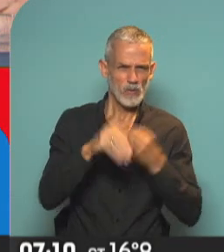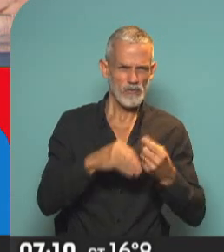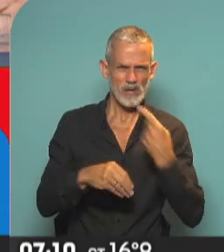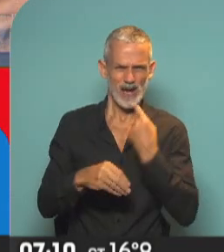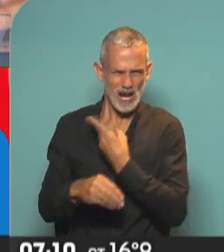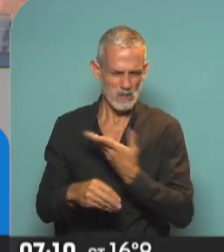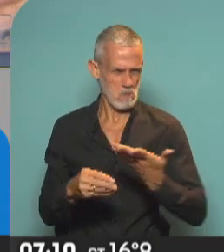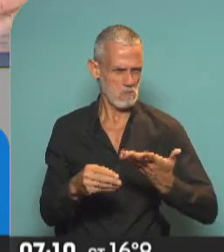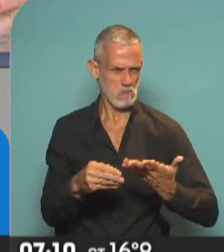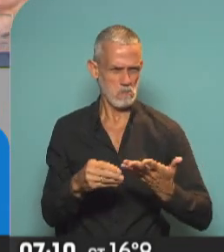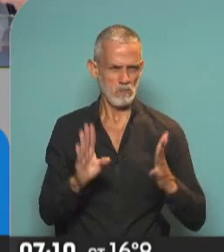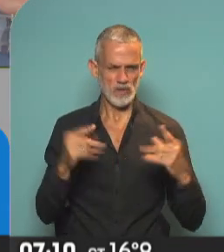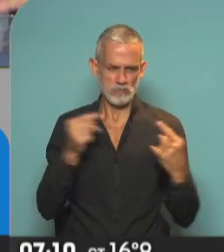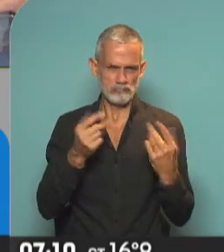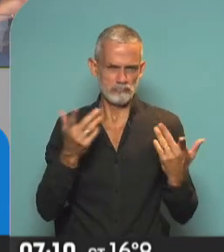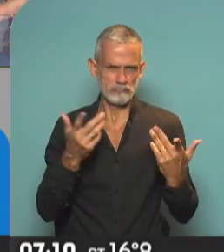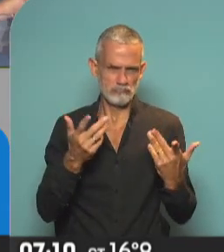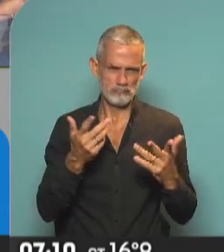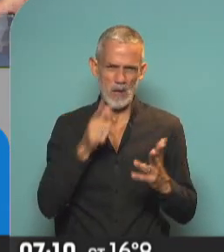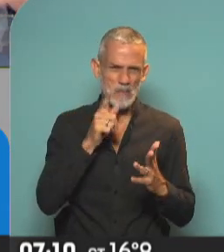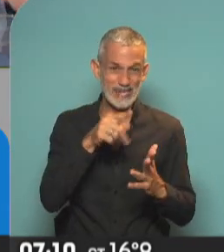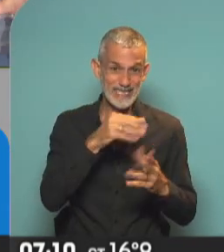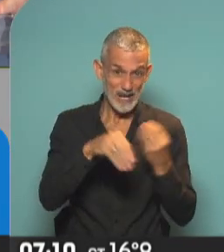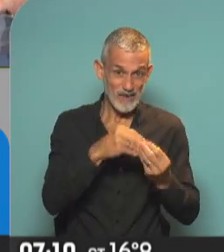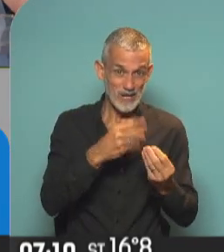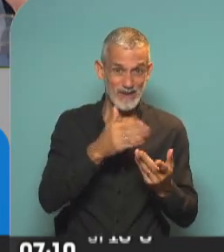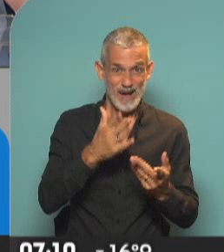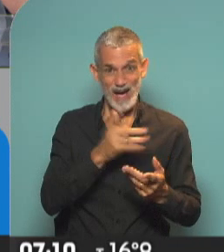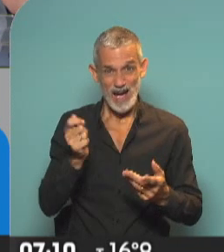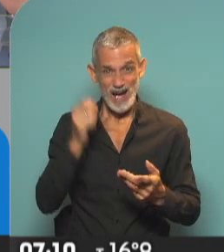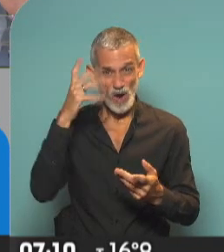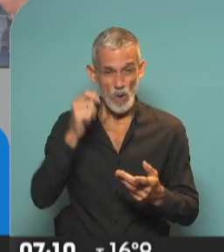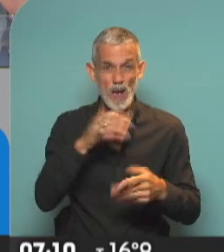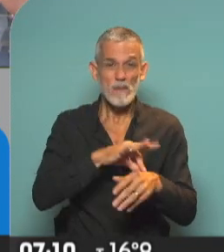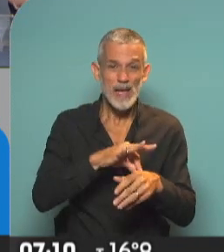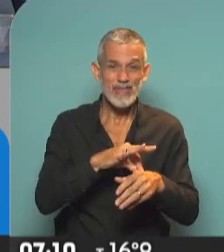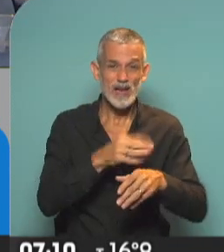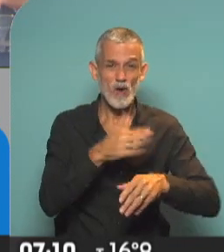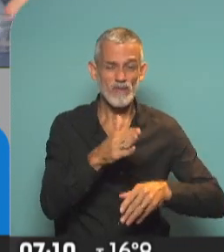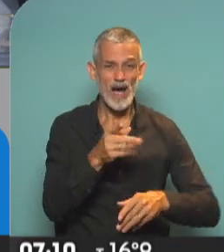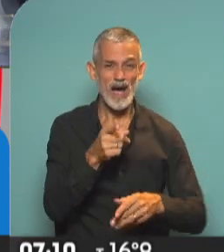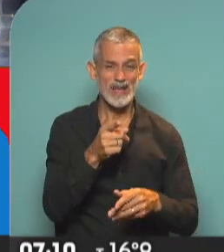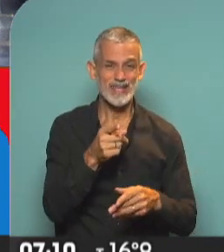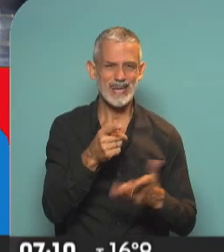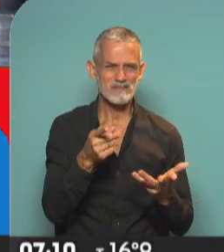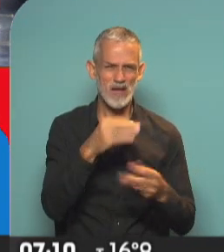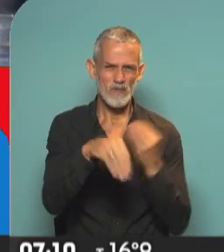suministraran la hidroxicloroquina, de manera tal que no parece que el médico vaya a tener de